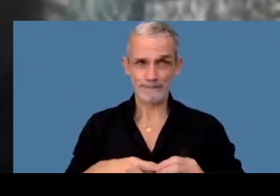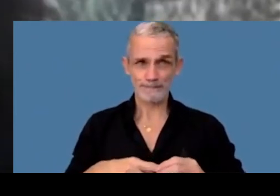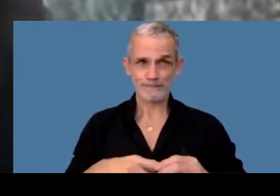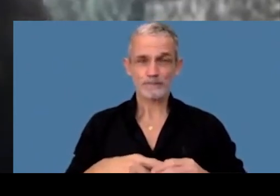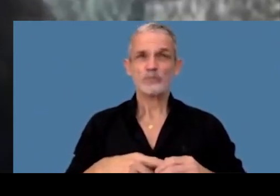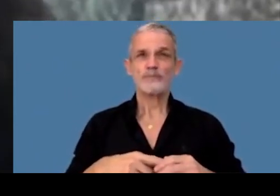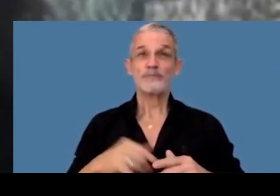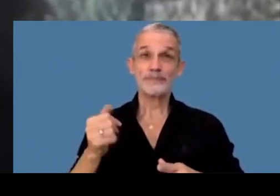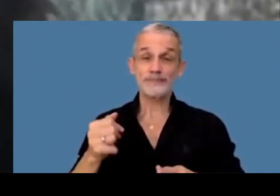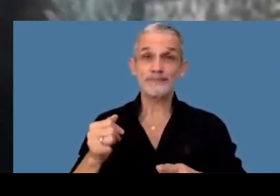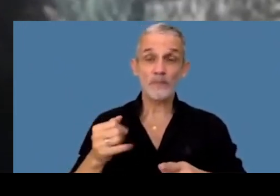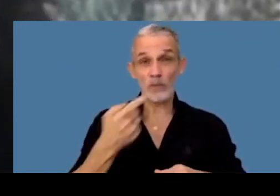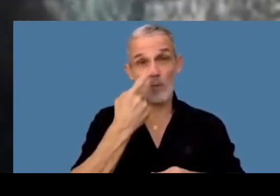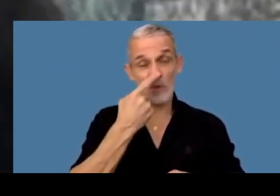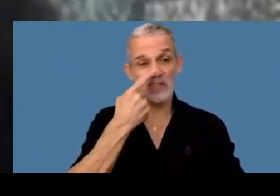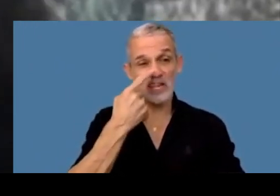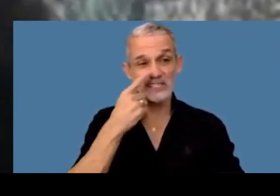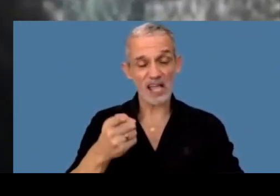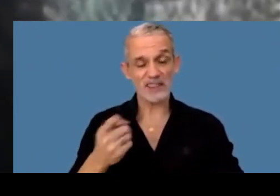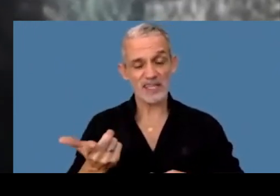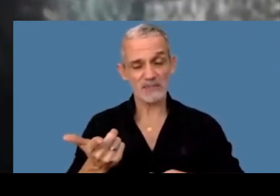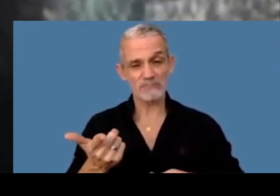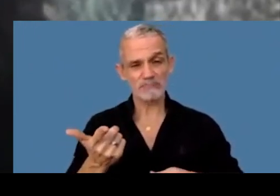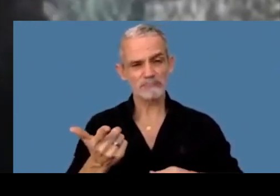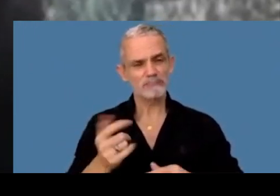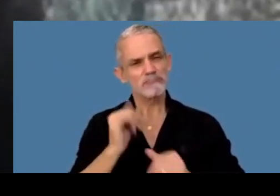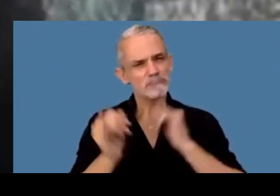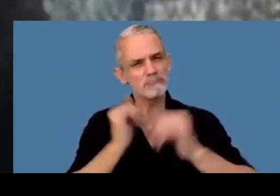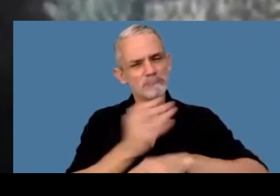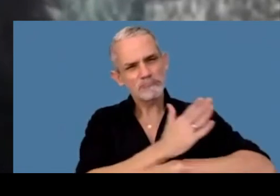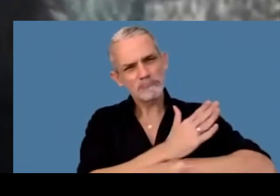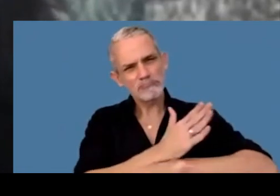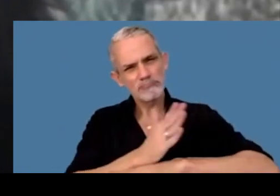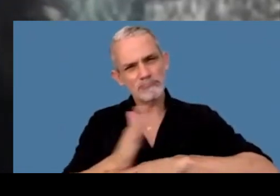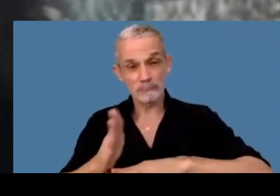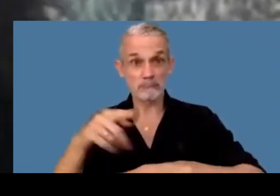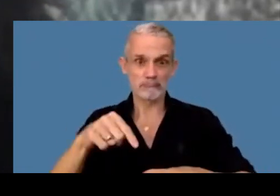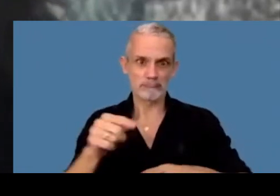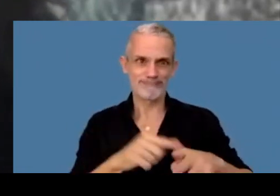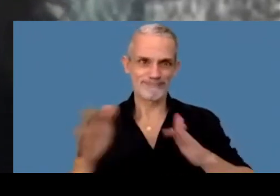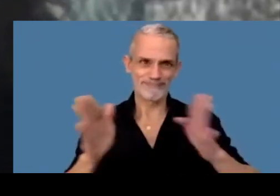Sí, es muy interesante lo que estuviste planteando a lo largo de este capítulo que tocamos hoy.